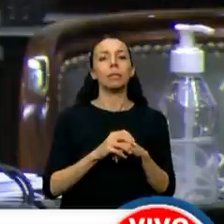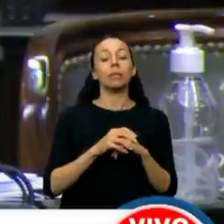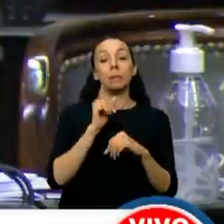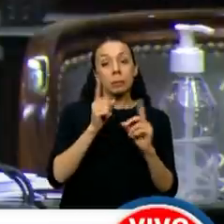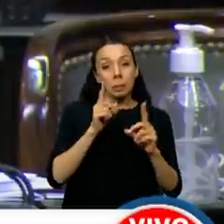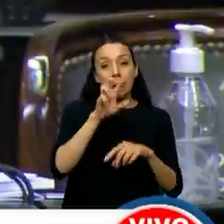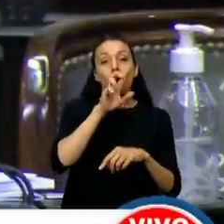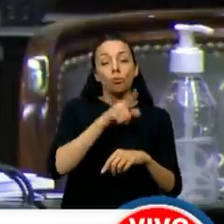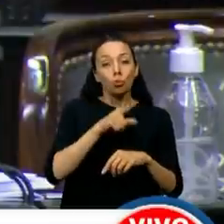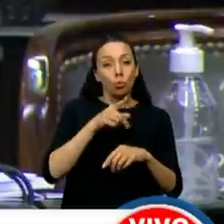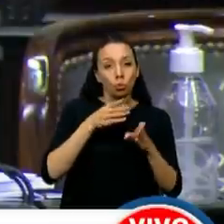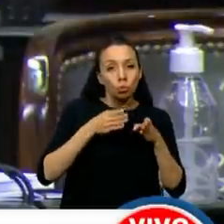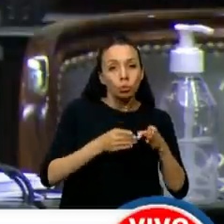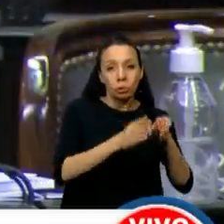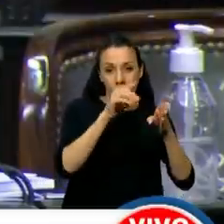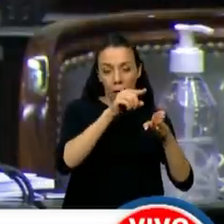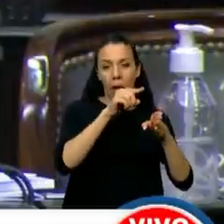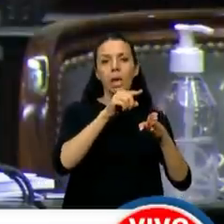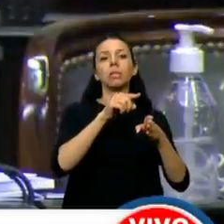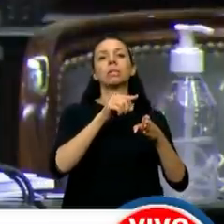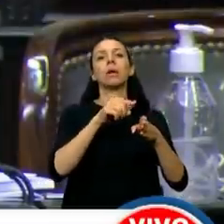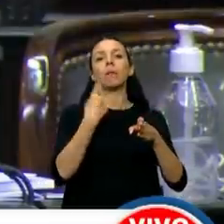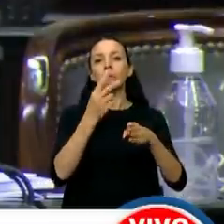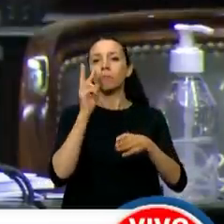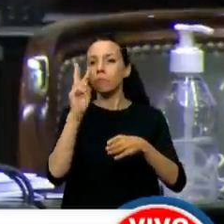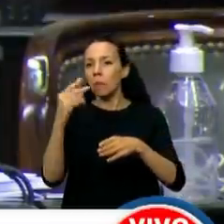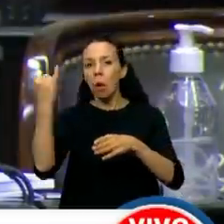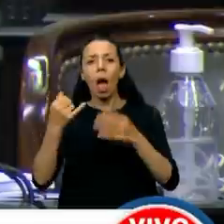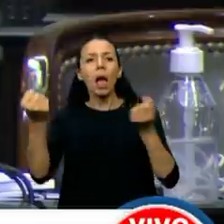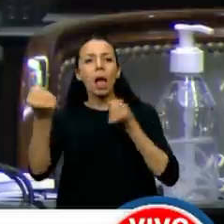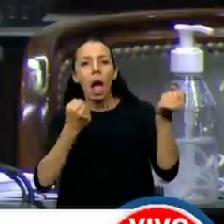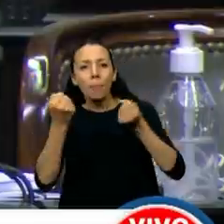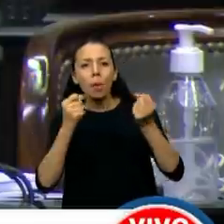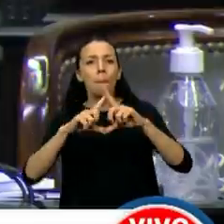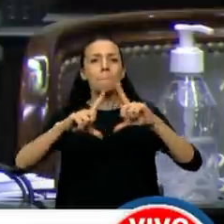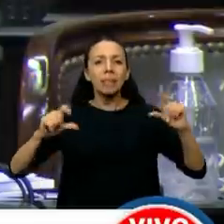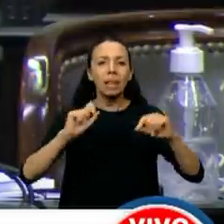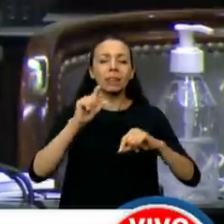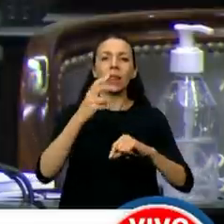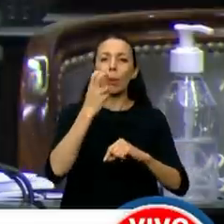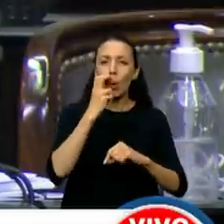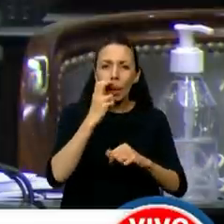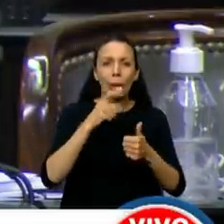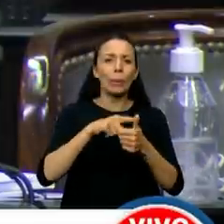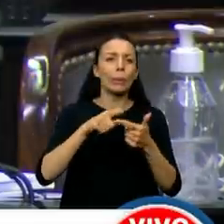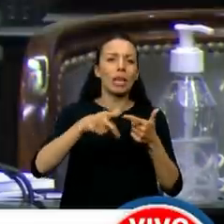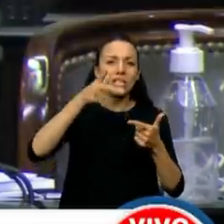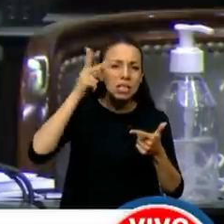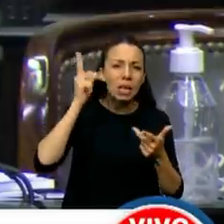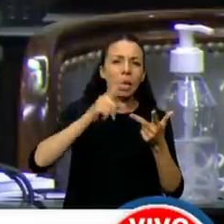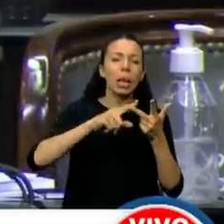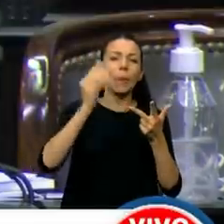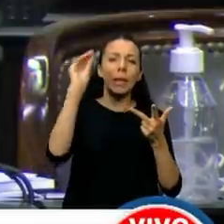por allí vemos frecuentemente camiones competentes de bolivia de chile de brazil de paraguay